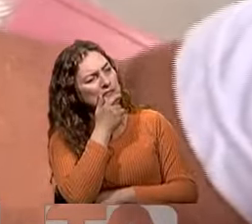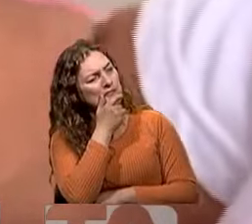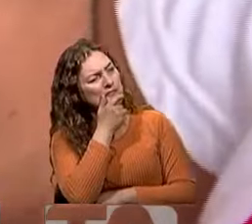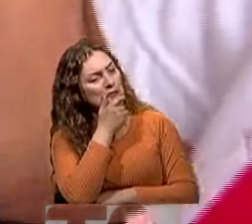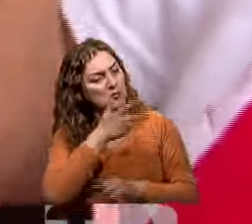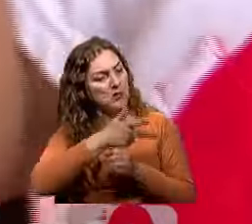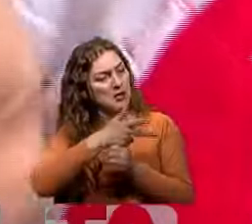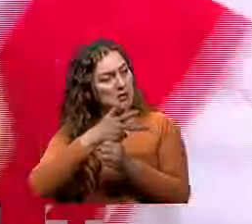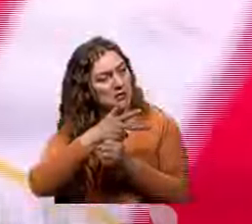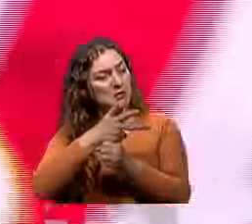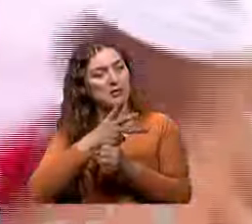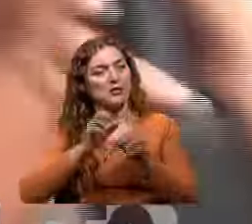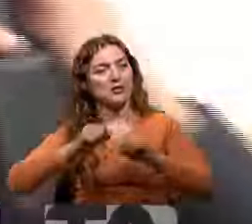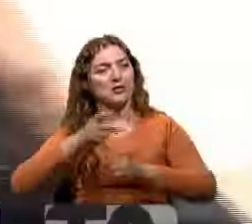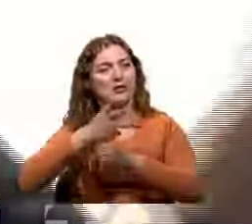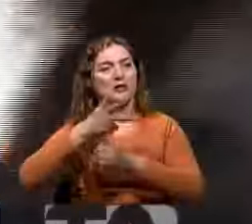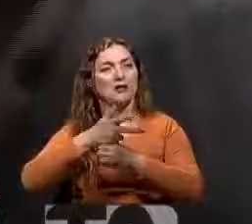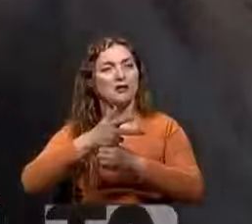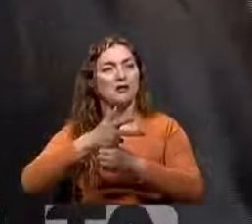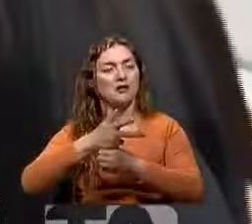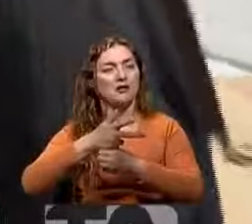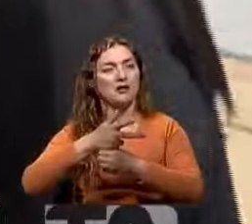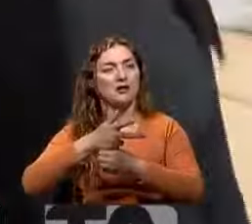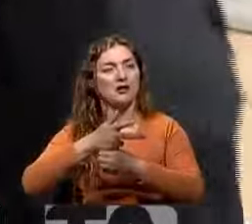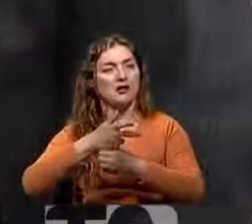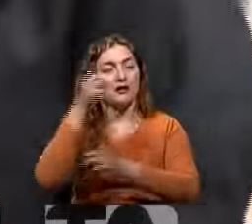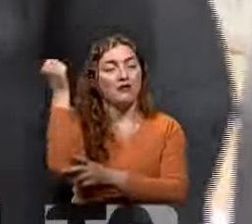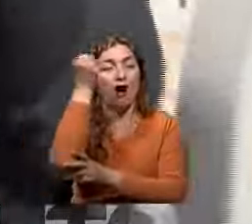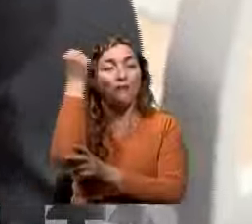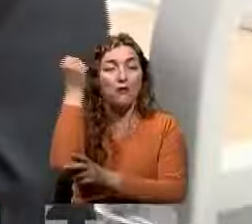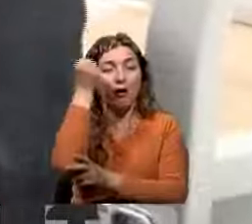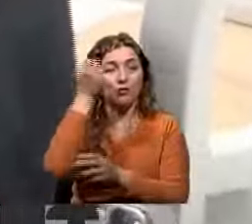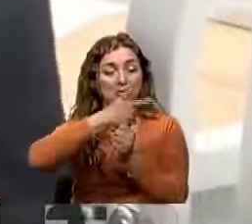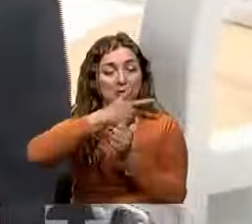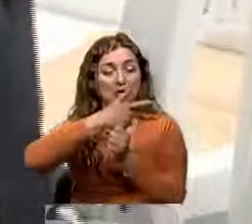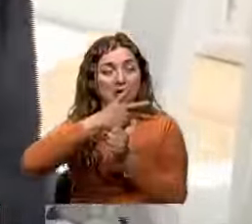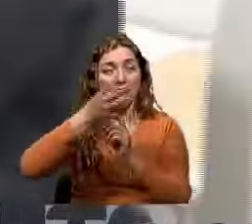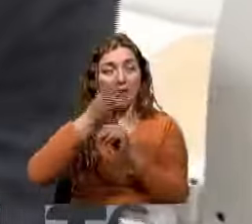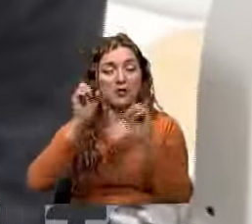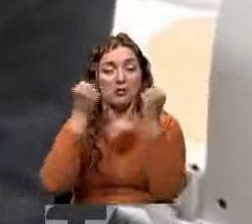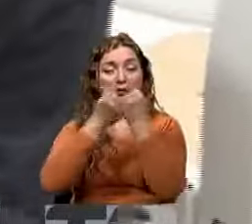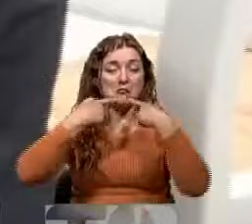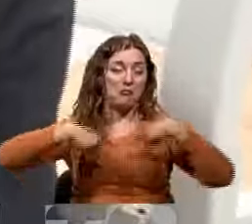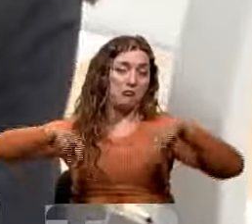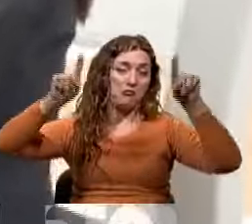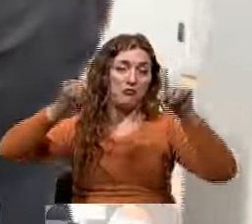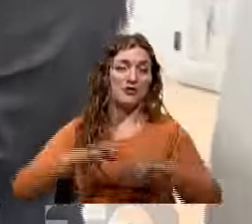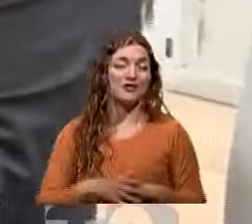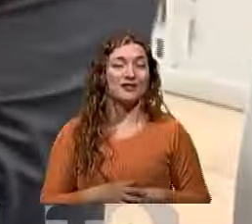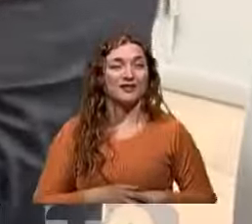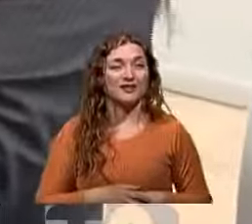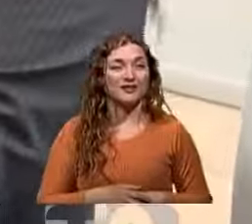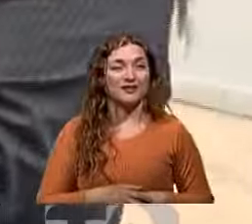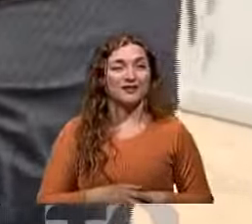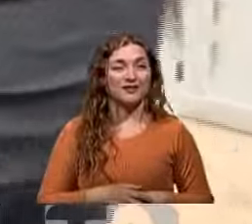un video. Hacen el video y cuento esto porque qué linda gente. ¡Se hizo famoso! Nosotros no sabíamos, como vieron el